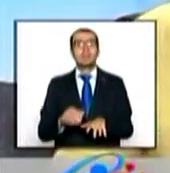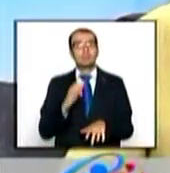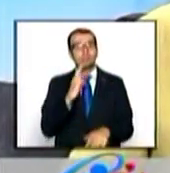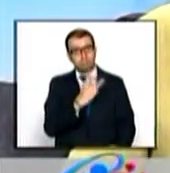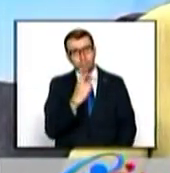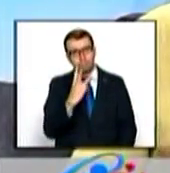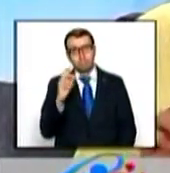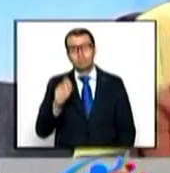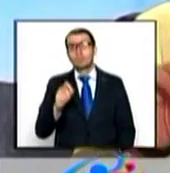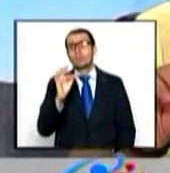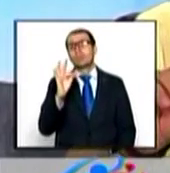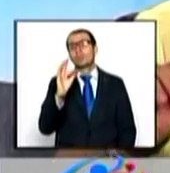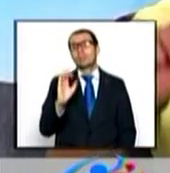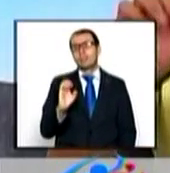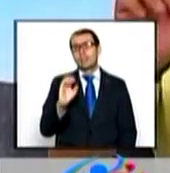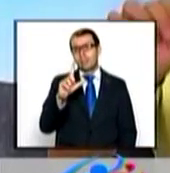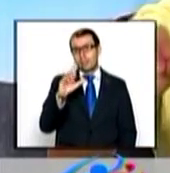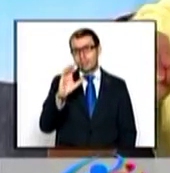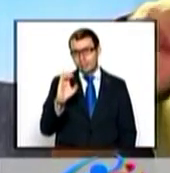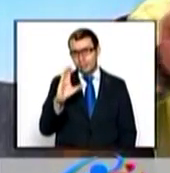telecafé.go.co,